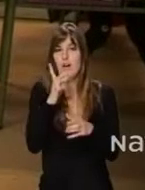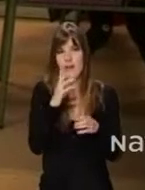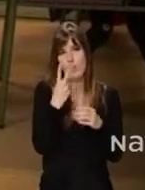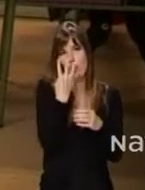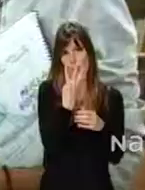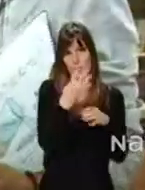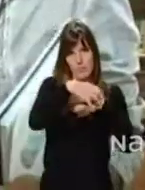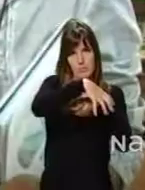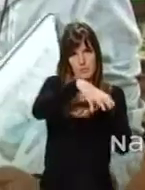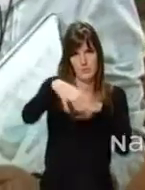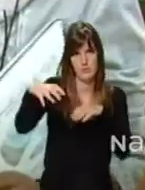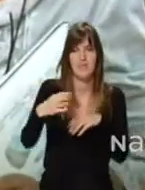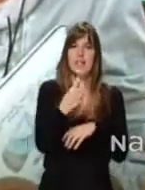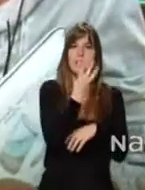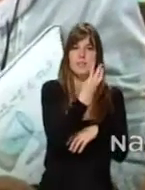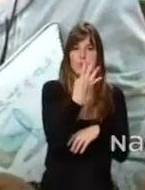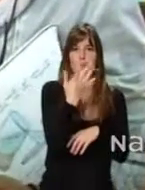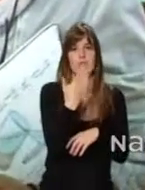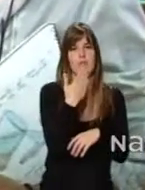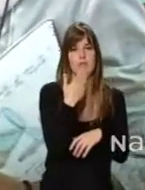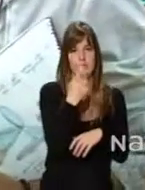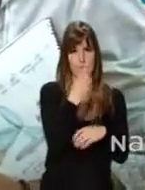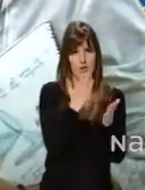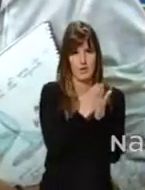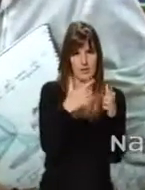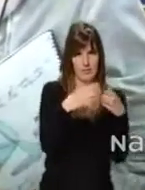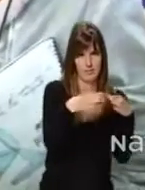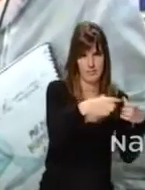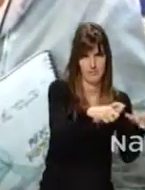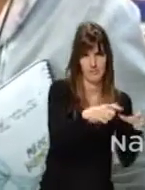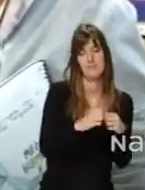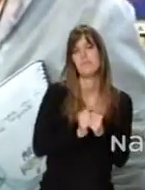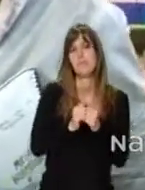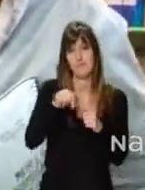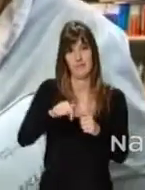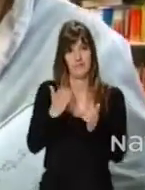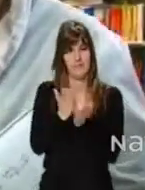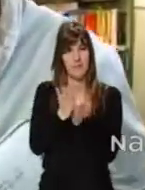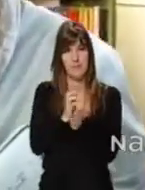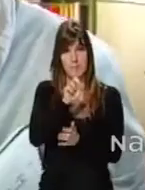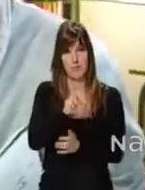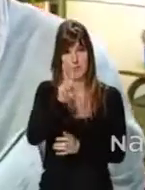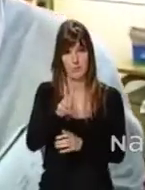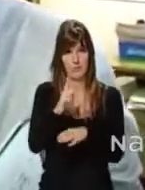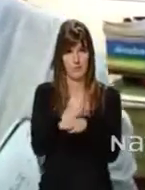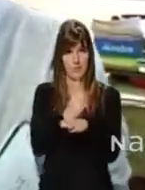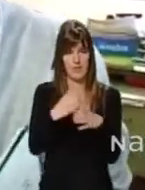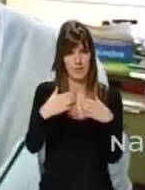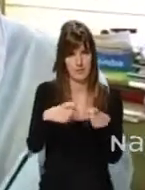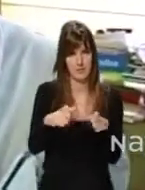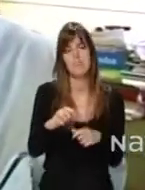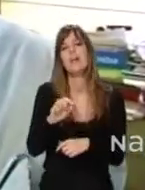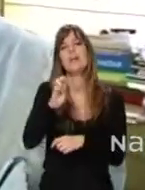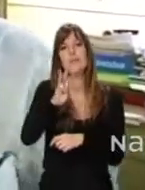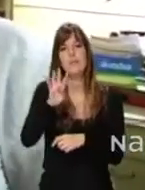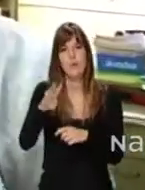unidades. 3, 4 y 5 años en un aula. Luego están en esta clase primero y segundo. Tercero y cuarto